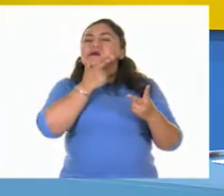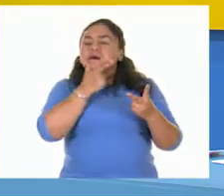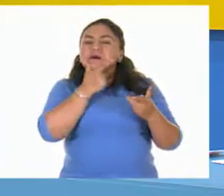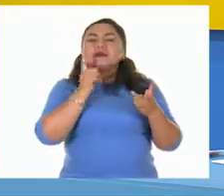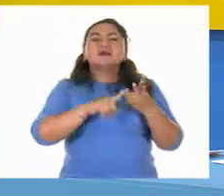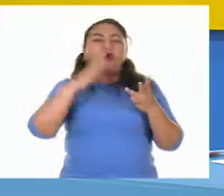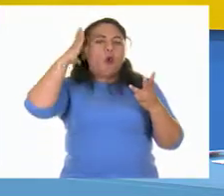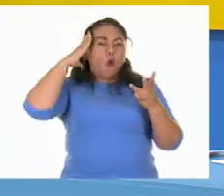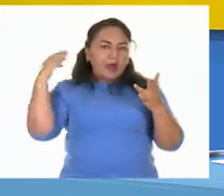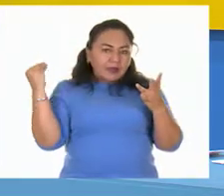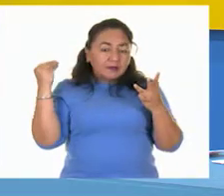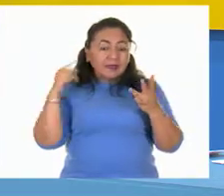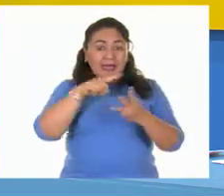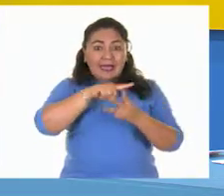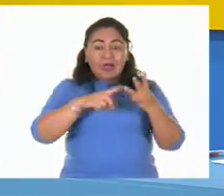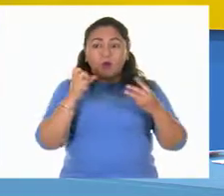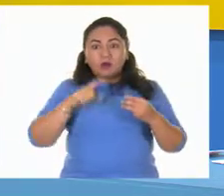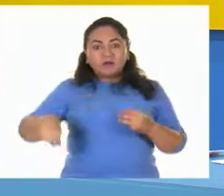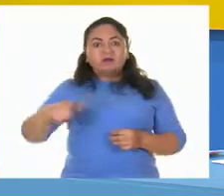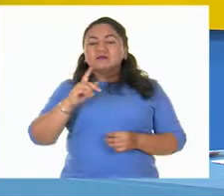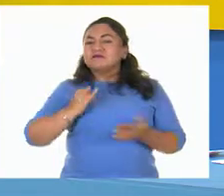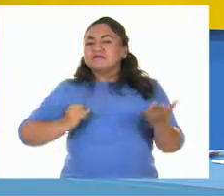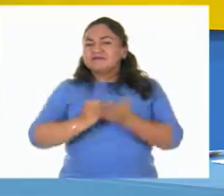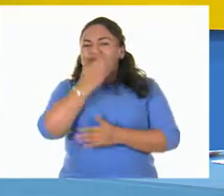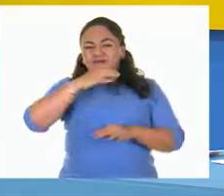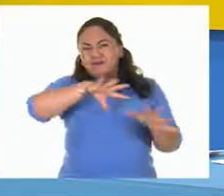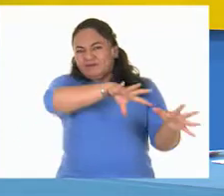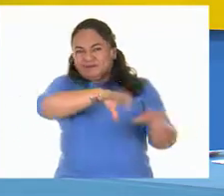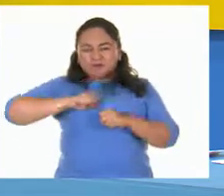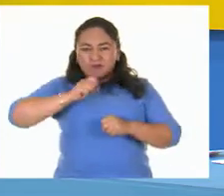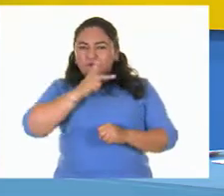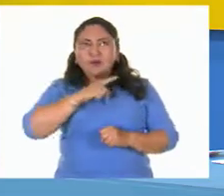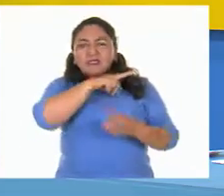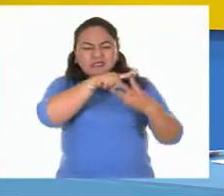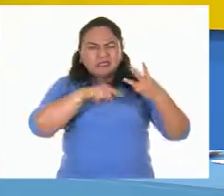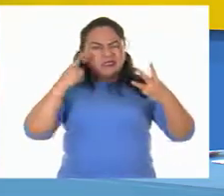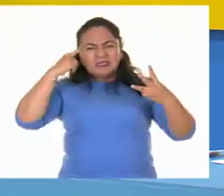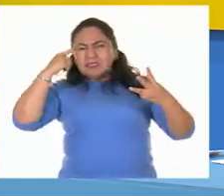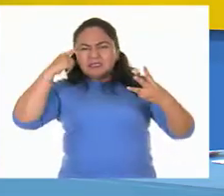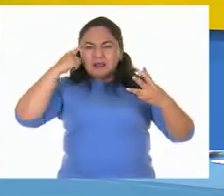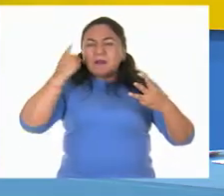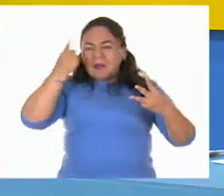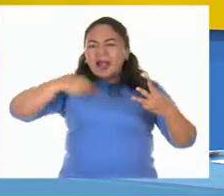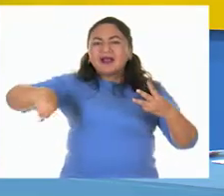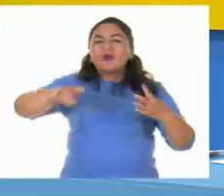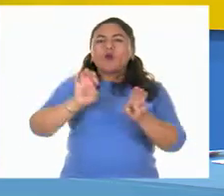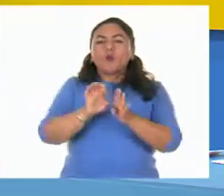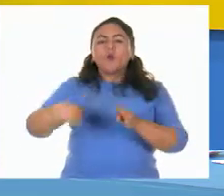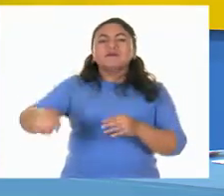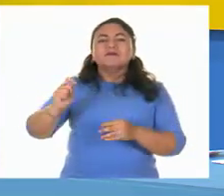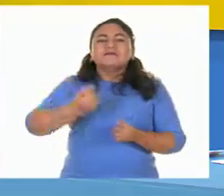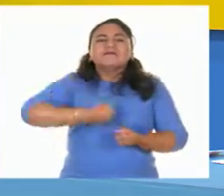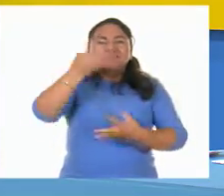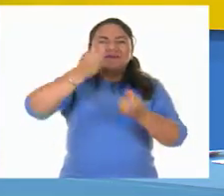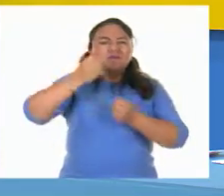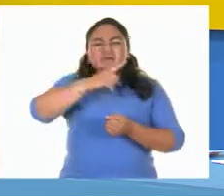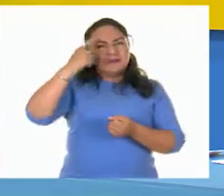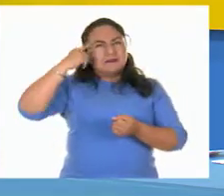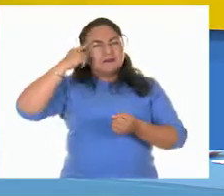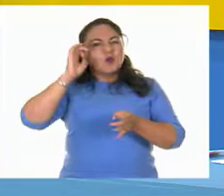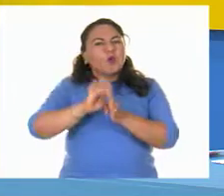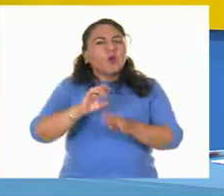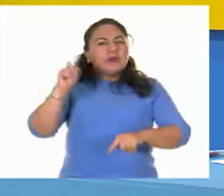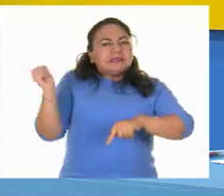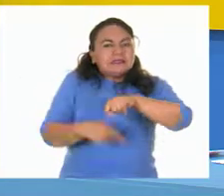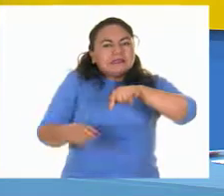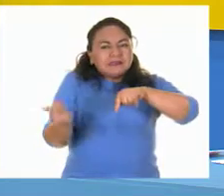Holanda. A raíz de la expropiación, estos países buscaron boicotear el comercio petrolero mexicano e impusieron bloqueos